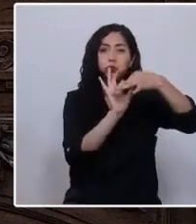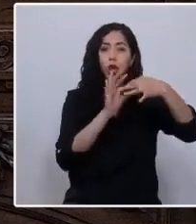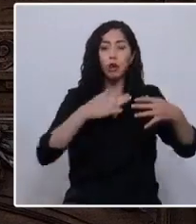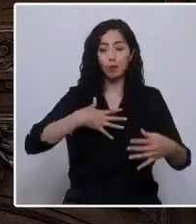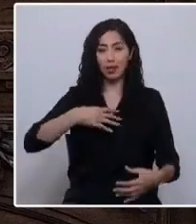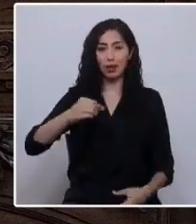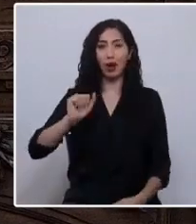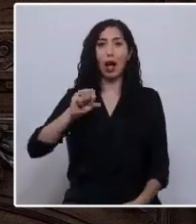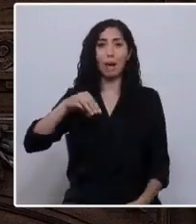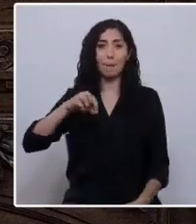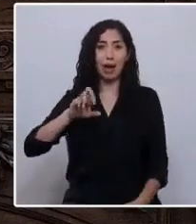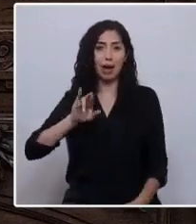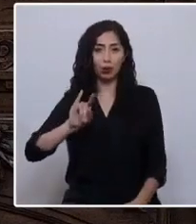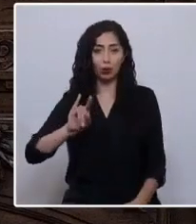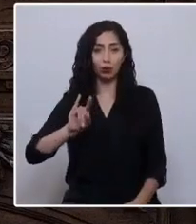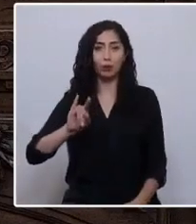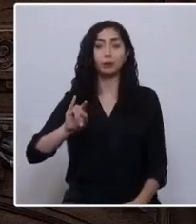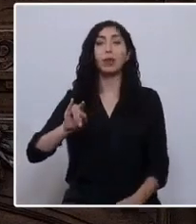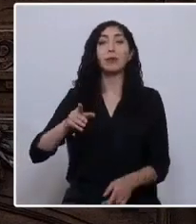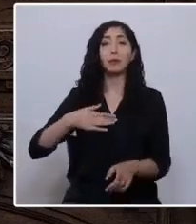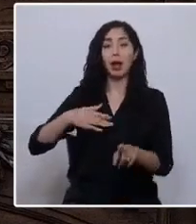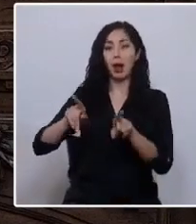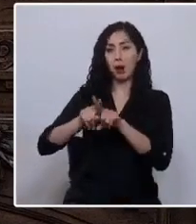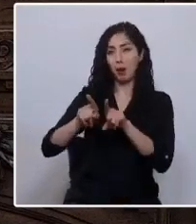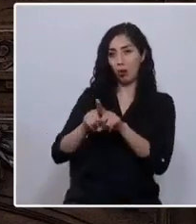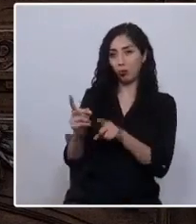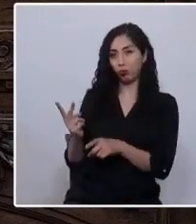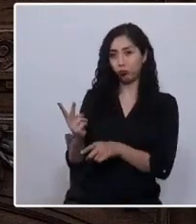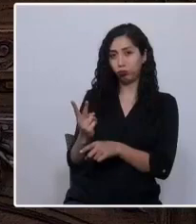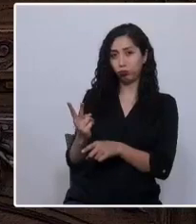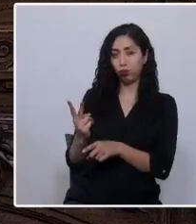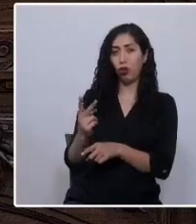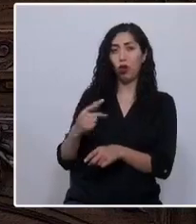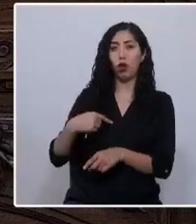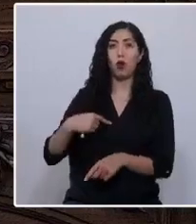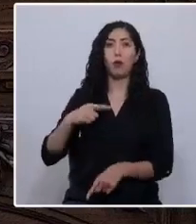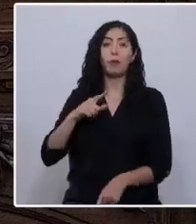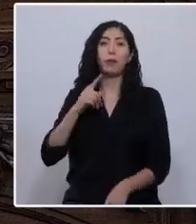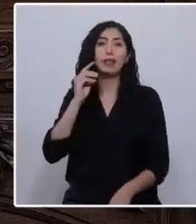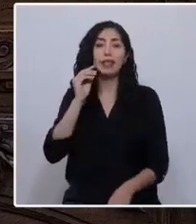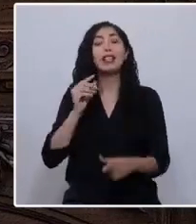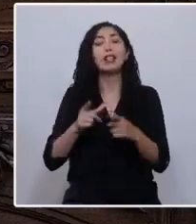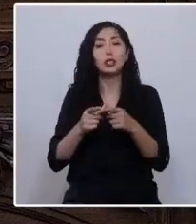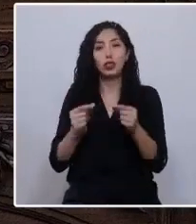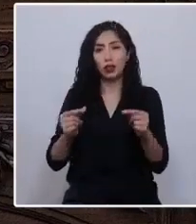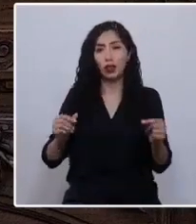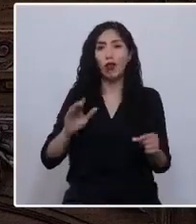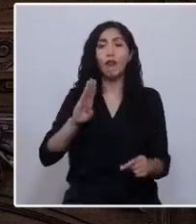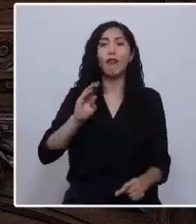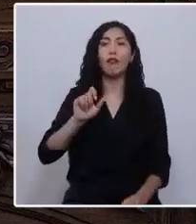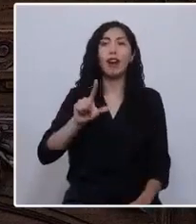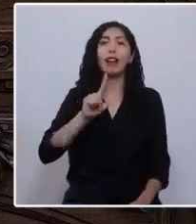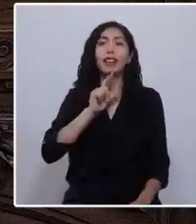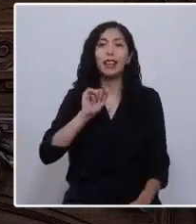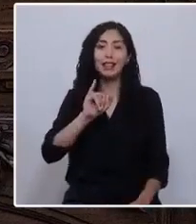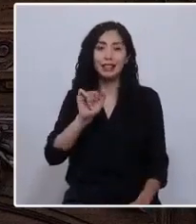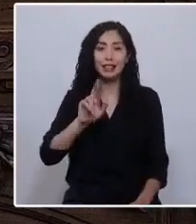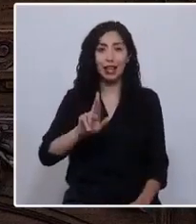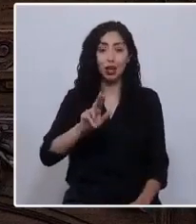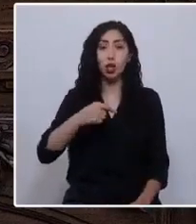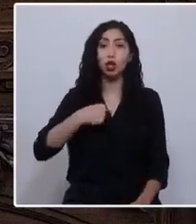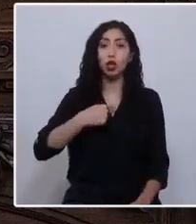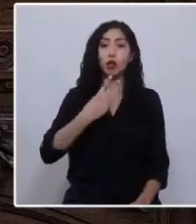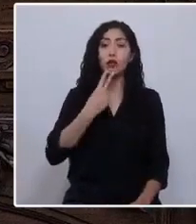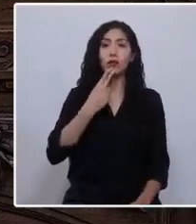hermana de carla y camila tía de baltasar vivo en el boldo un campo ubicado en la comuna de